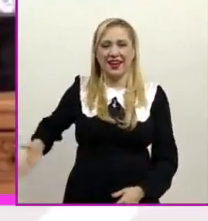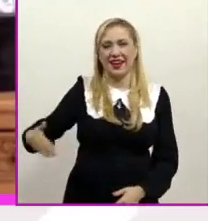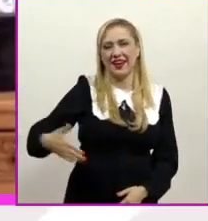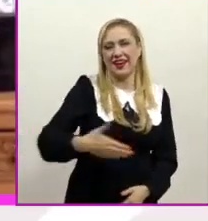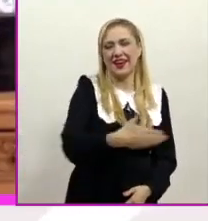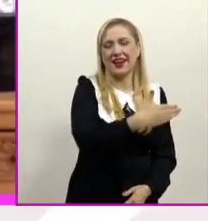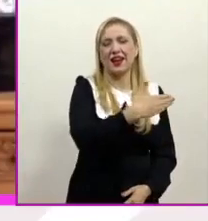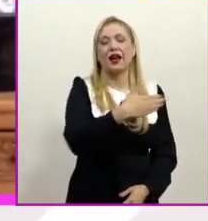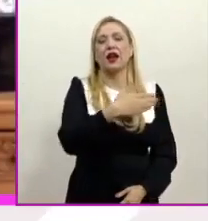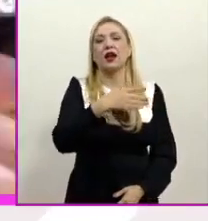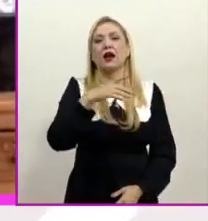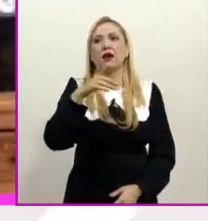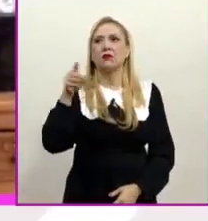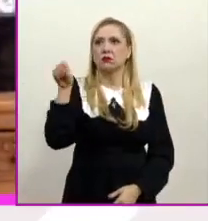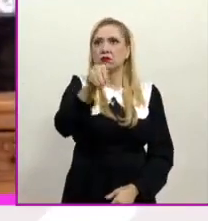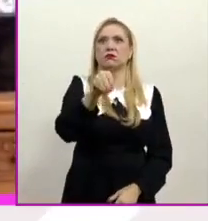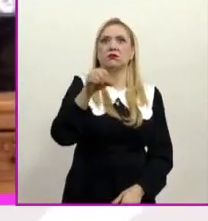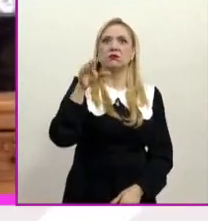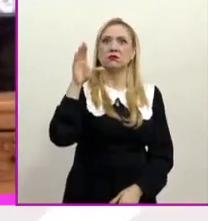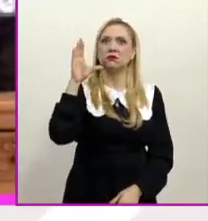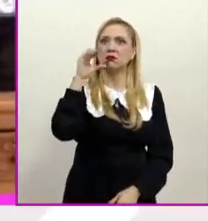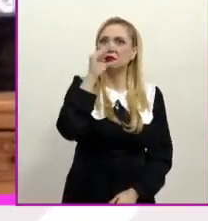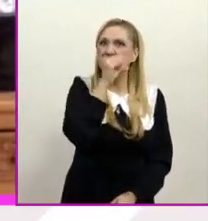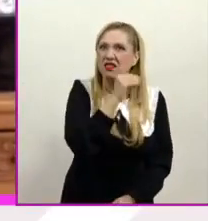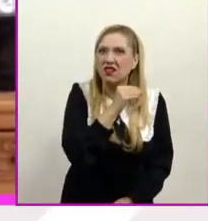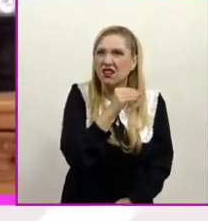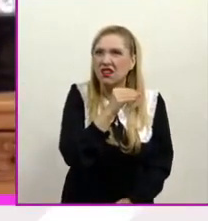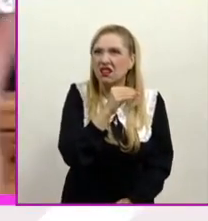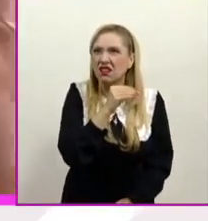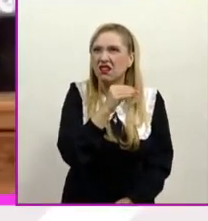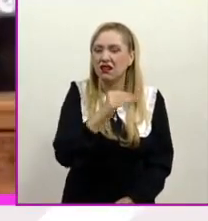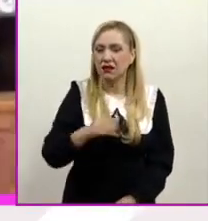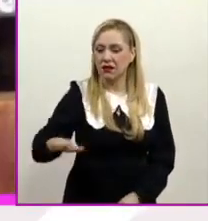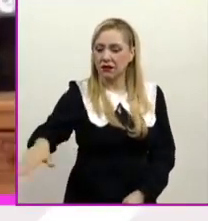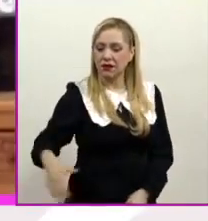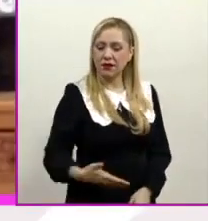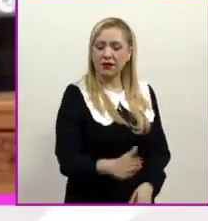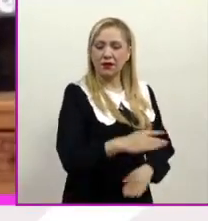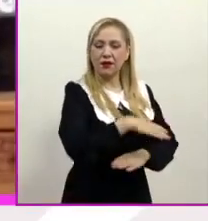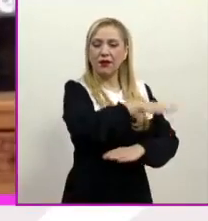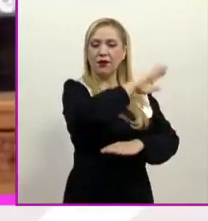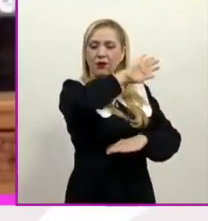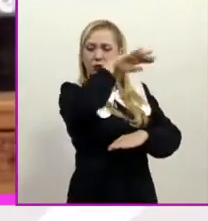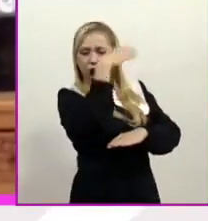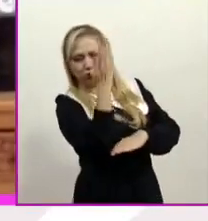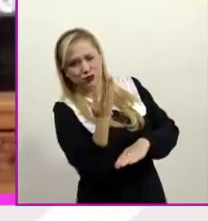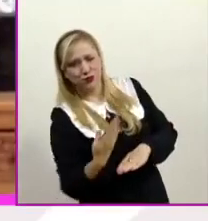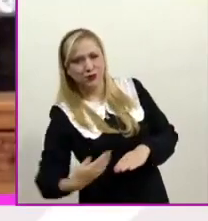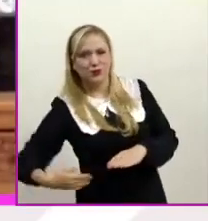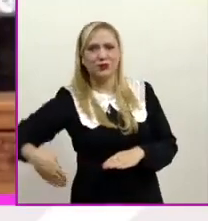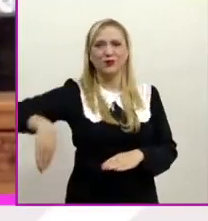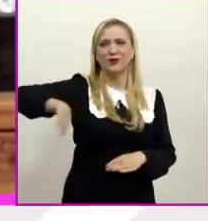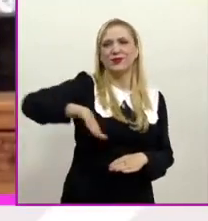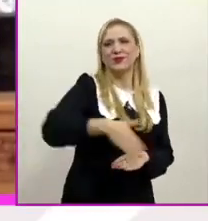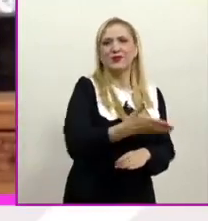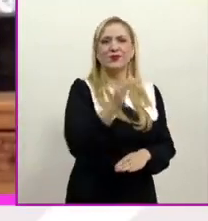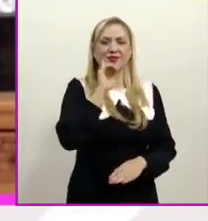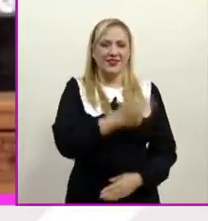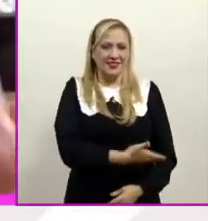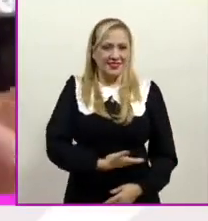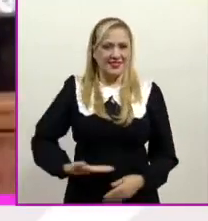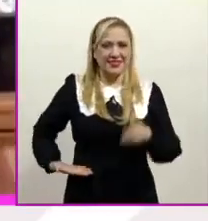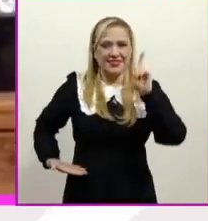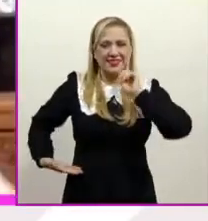mujer afroamericana represente a una sirena, personaje ficticio, además de todo, y